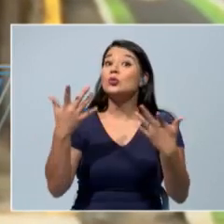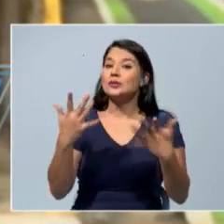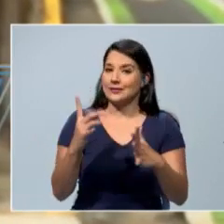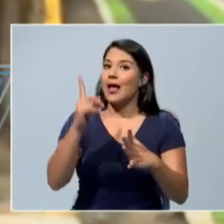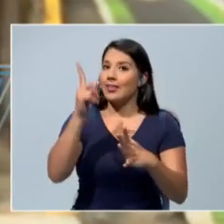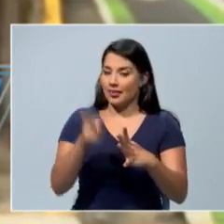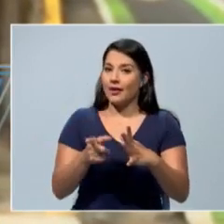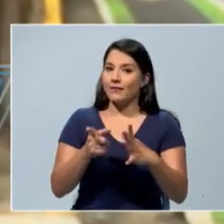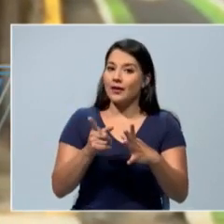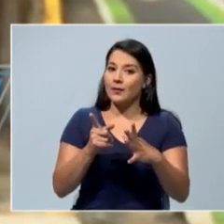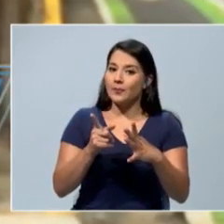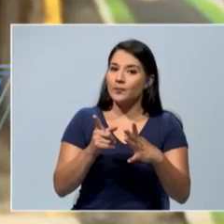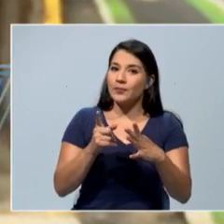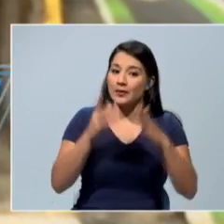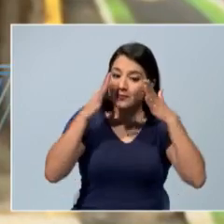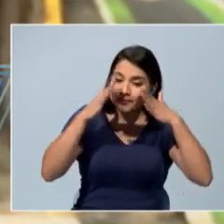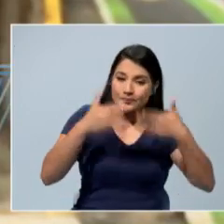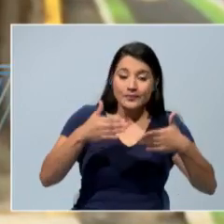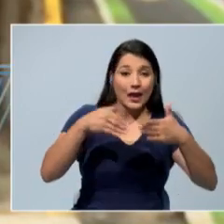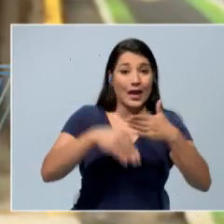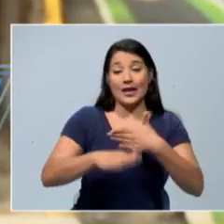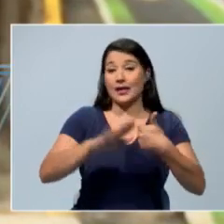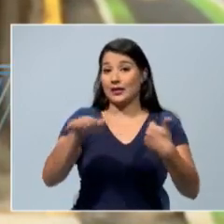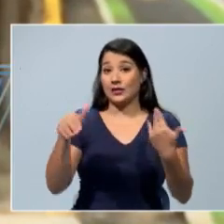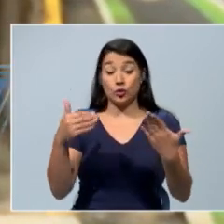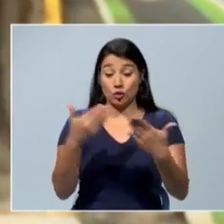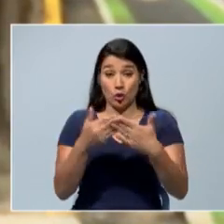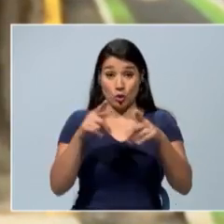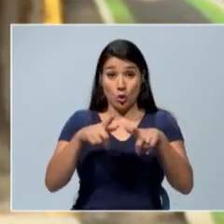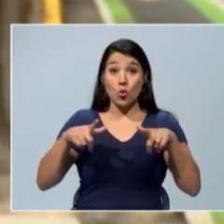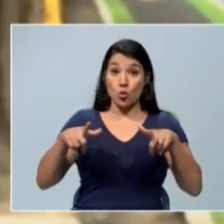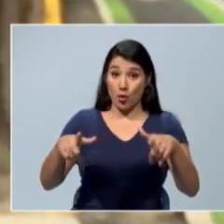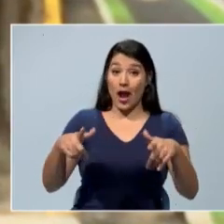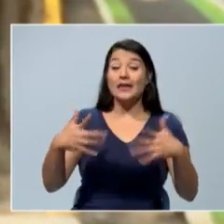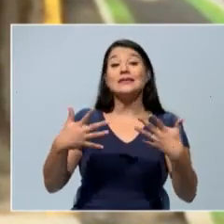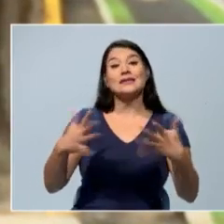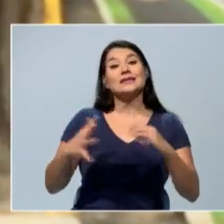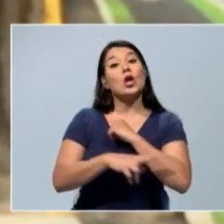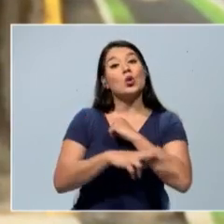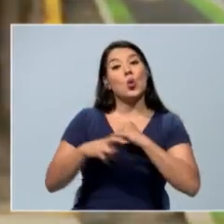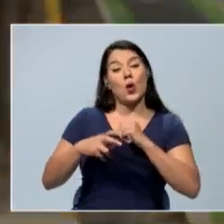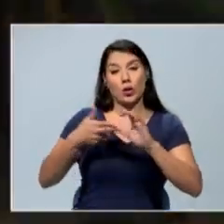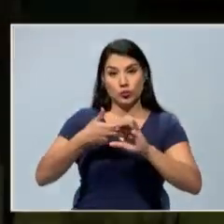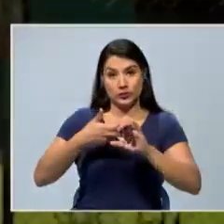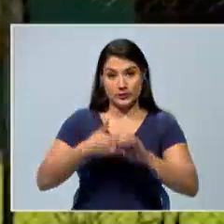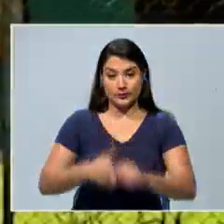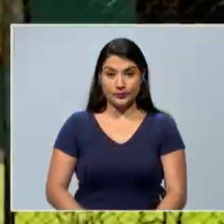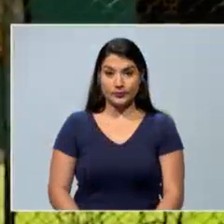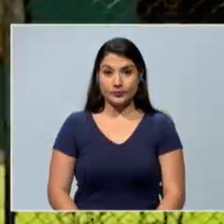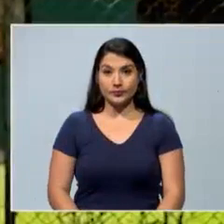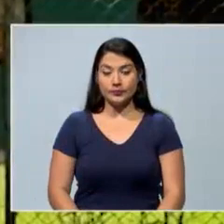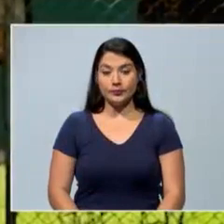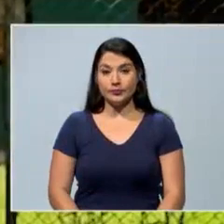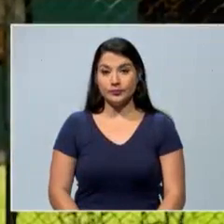procesos de donde, en todos los puntos donde se ha dado derrames y problemas de robo de combustible.